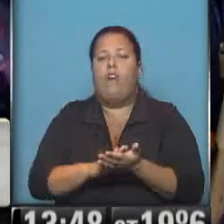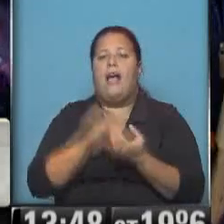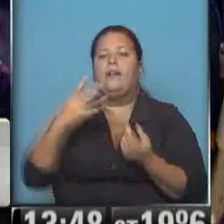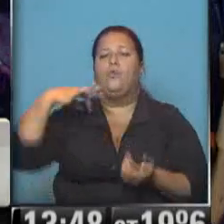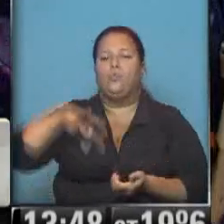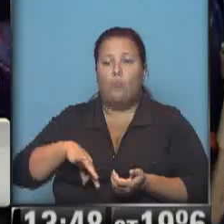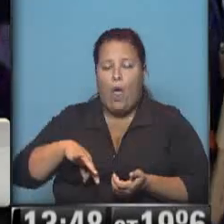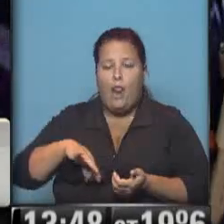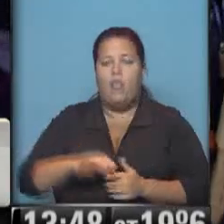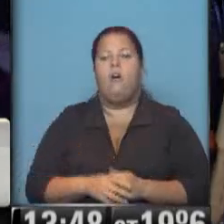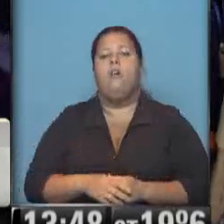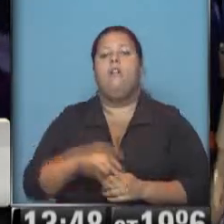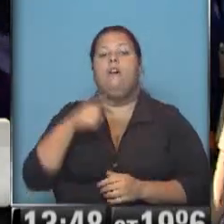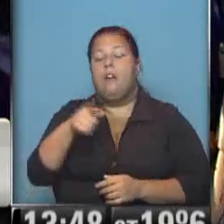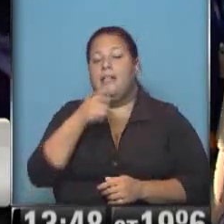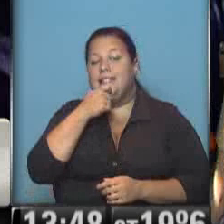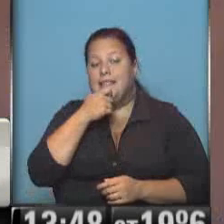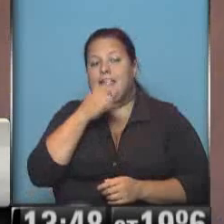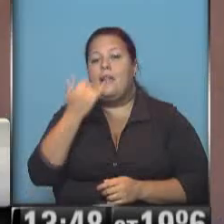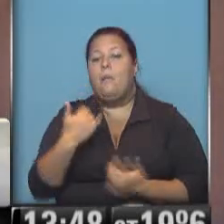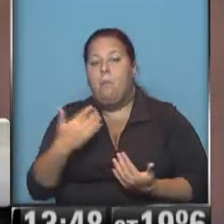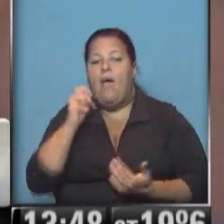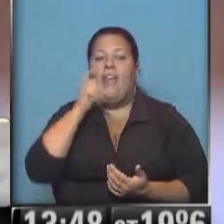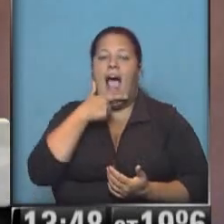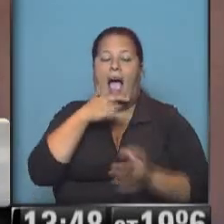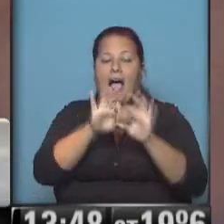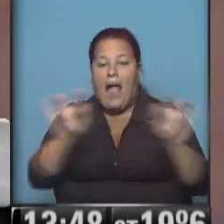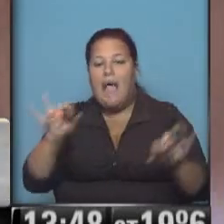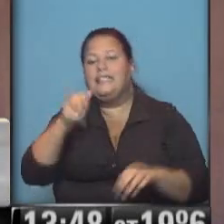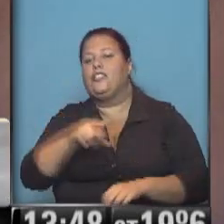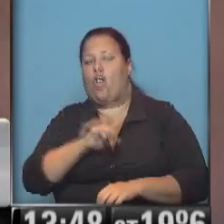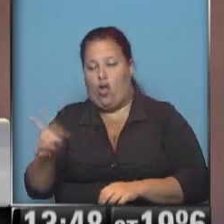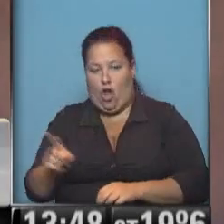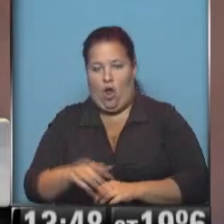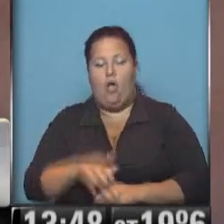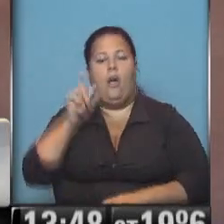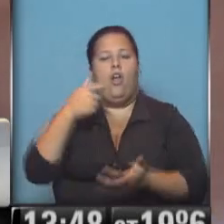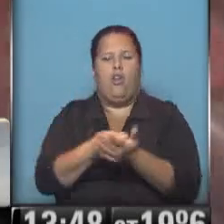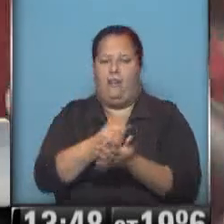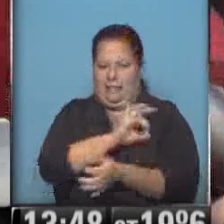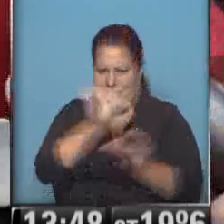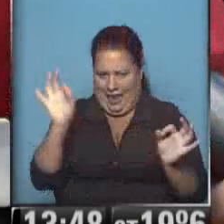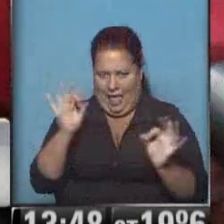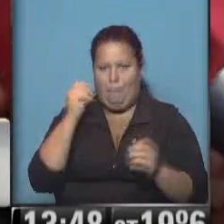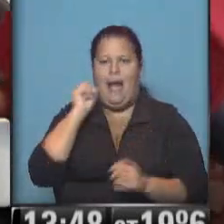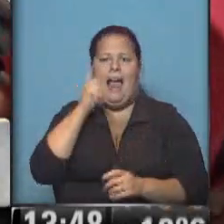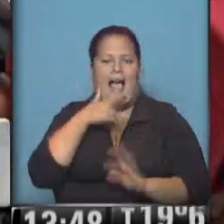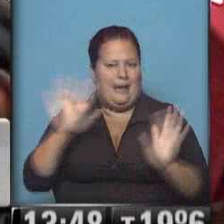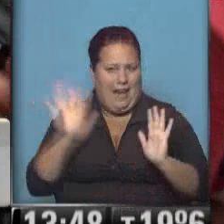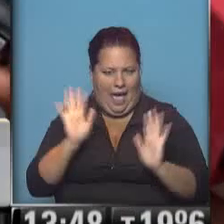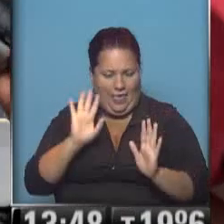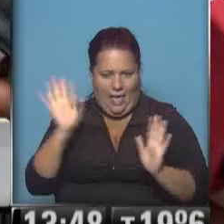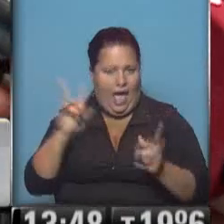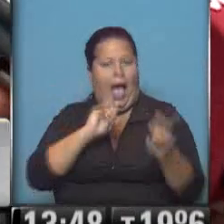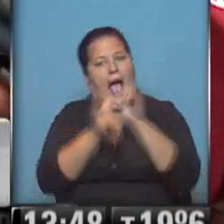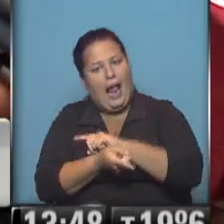los ingresos que uno tiene y sobre si uno tiene acceso al gas de red o no. El usuario no tiene que pagar un centavo para acceder a este beneficio, claramente